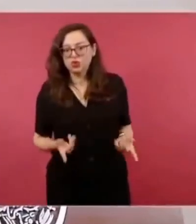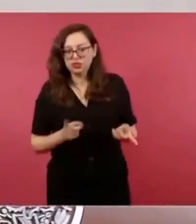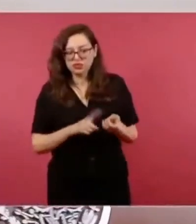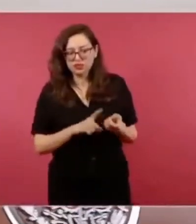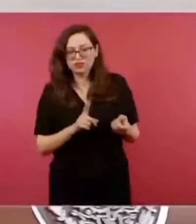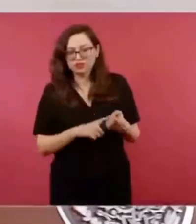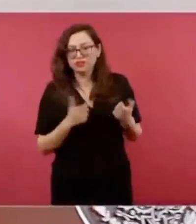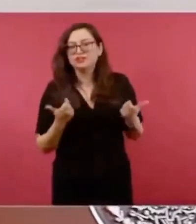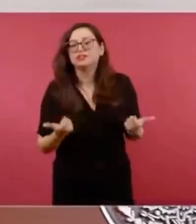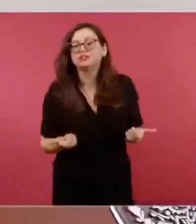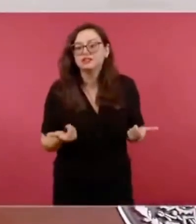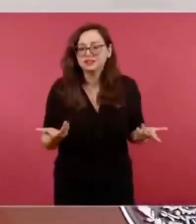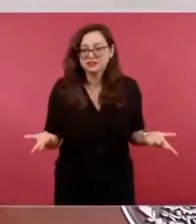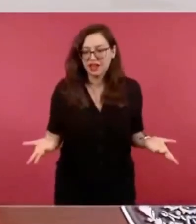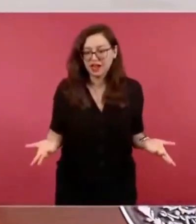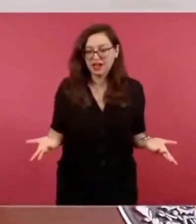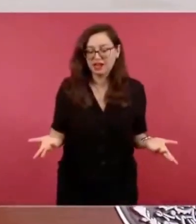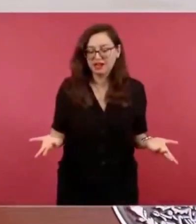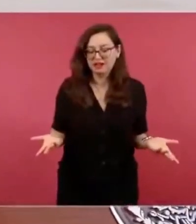porque